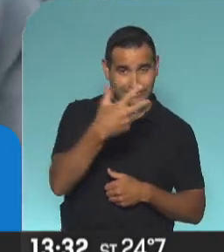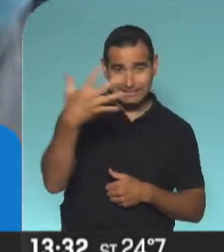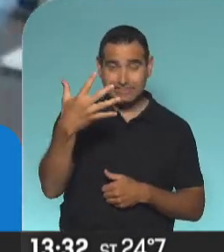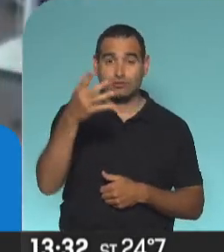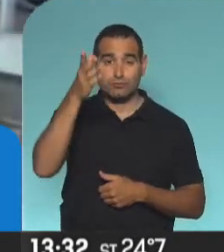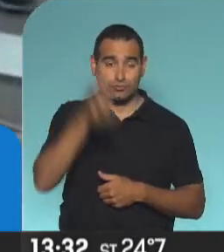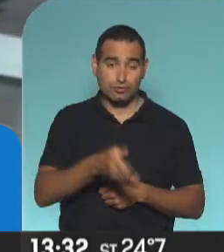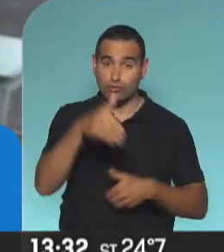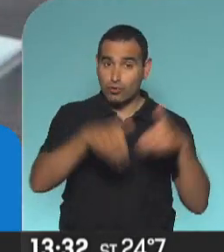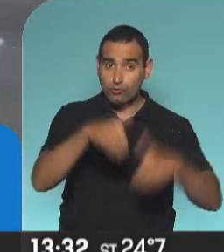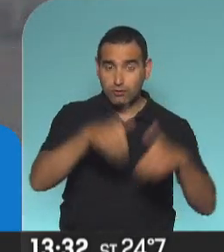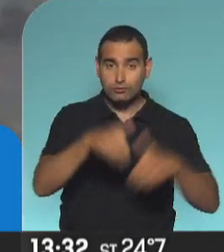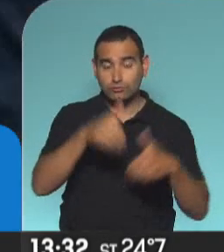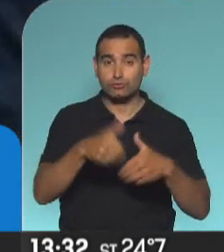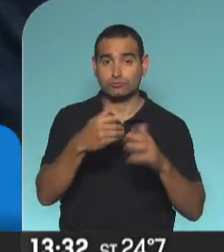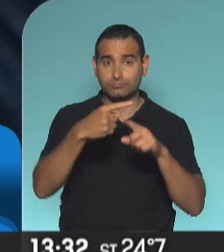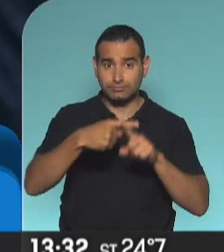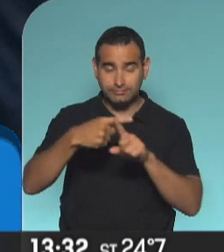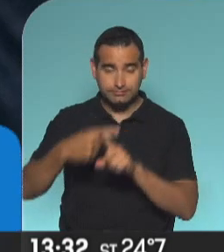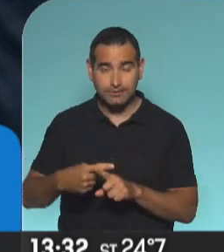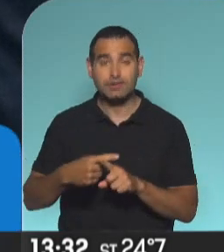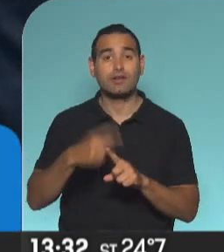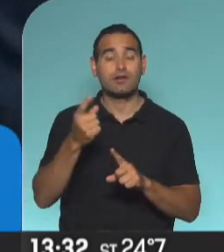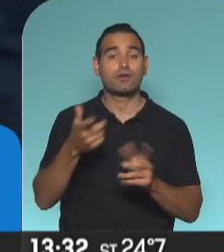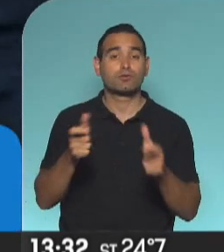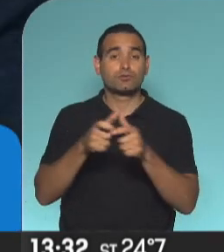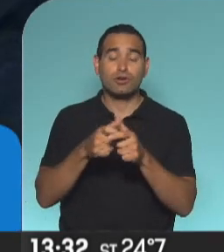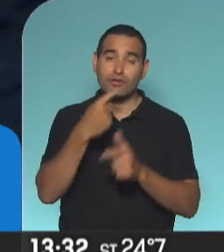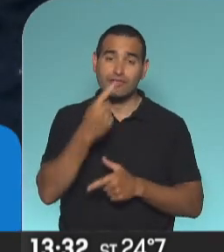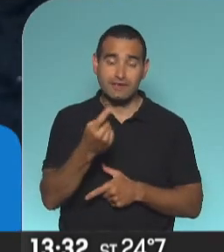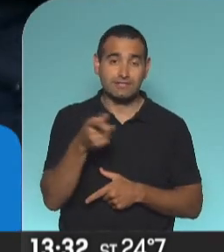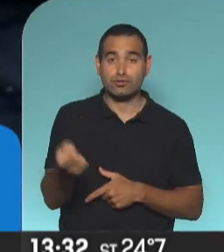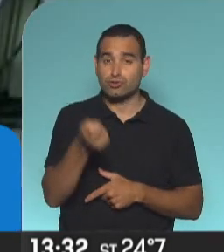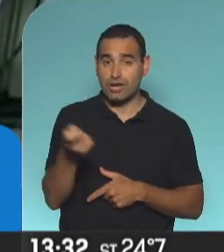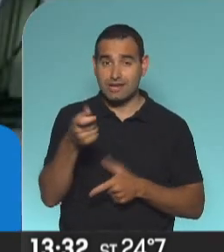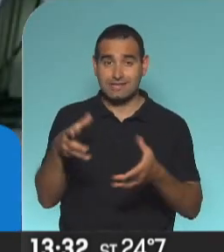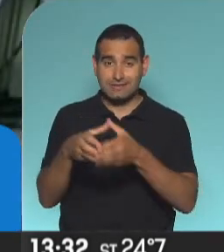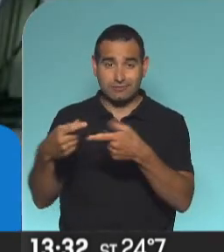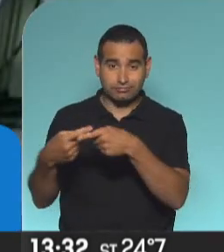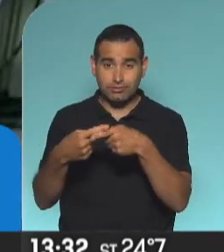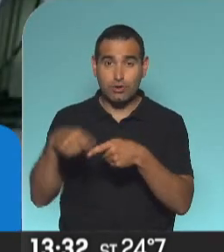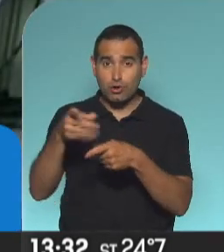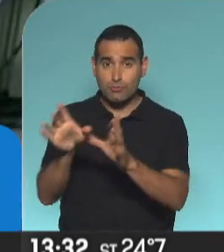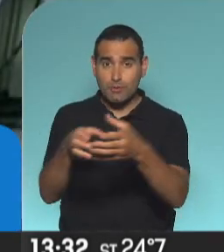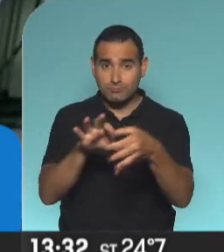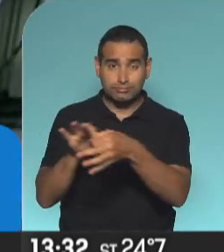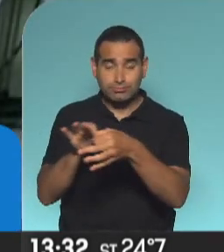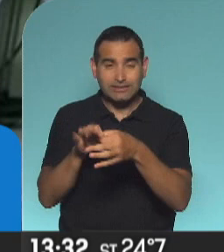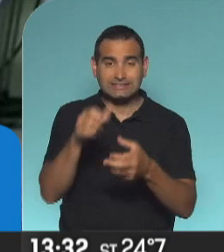votos escrutados, el Consejo Nacional Electoral informó que el Partido Socialista Unido de Venezuela y sus aliados concentraron